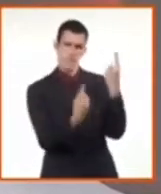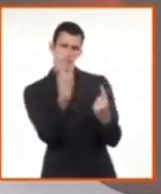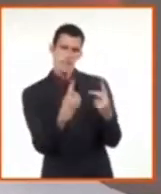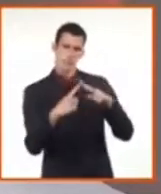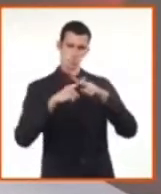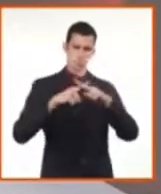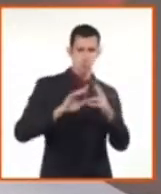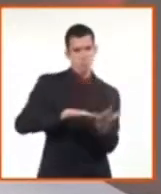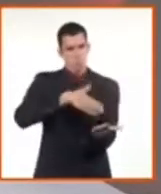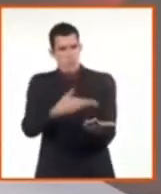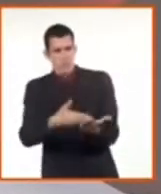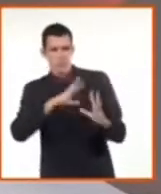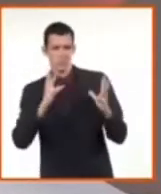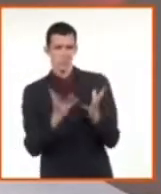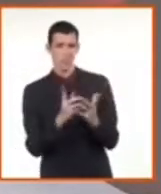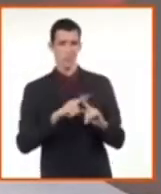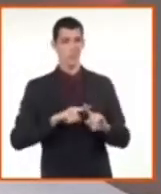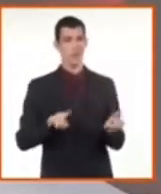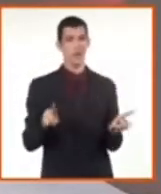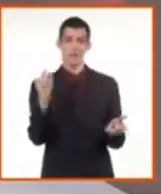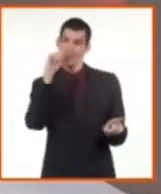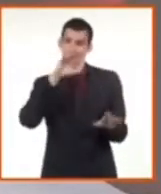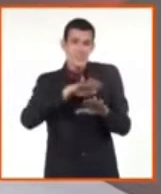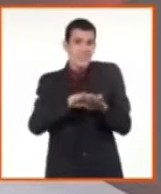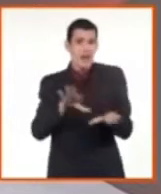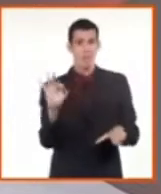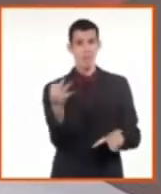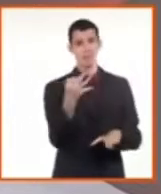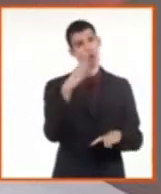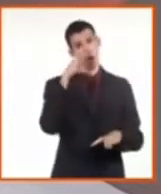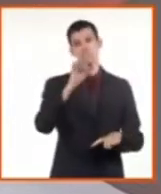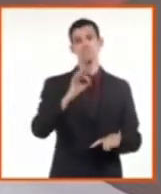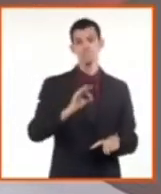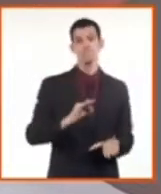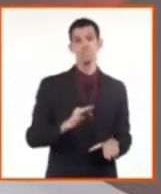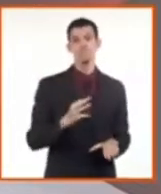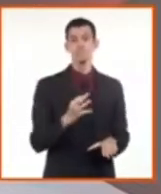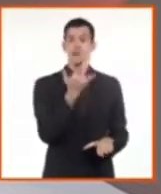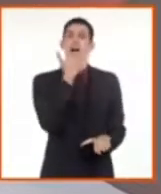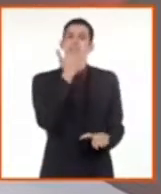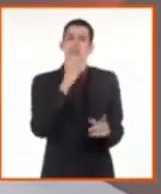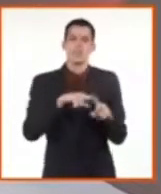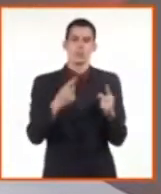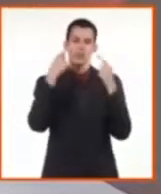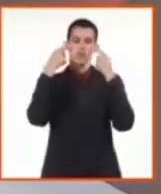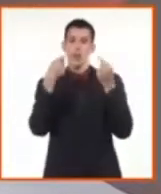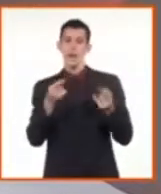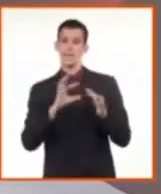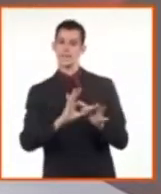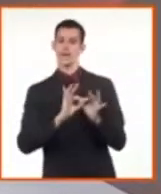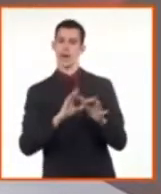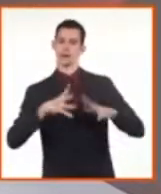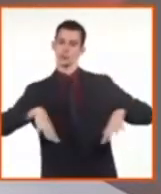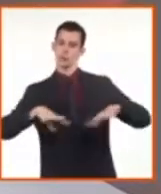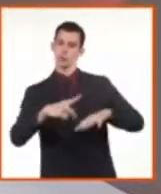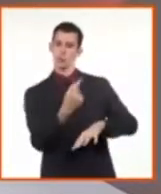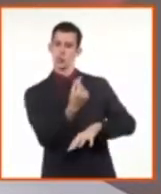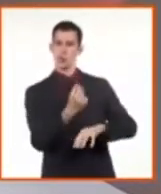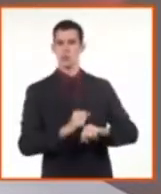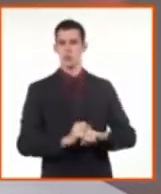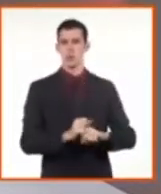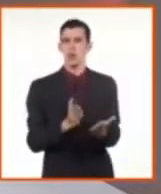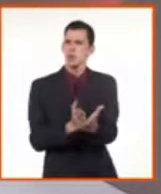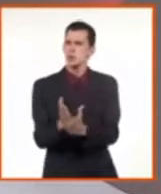insuficientes para frenar la compleja situación económica que hoy tiene el país se mantiene la situación de desabastecimiento